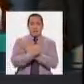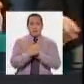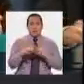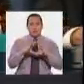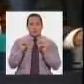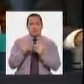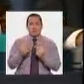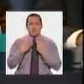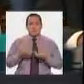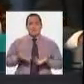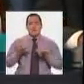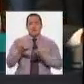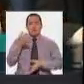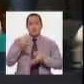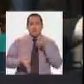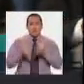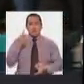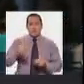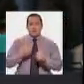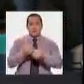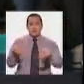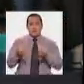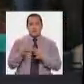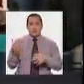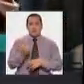esté llevando un juicio en sede